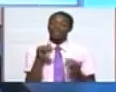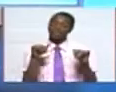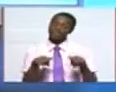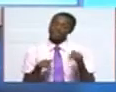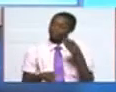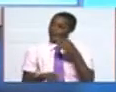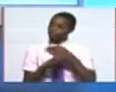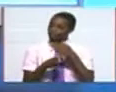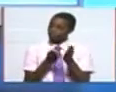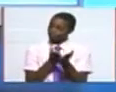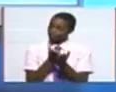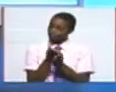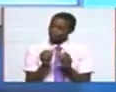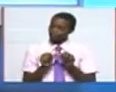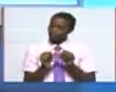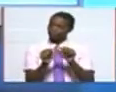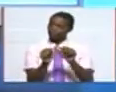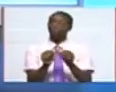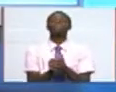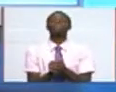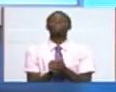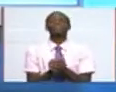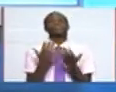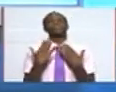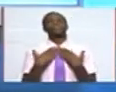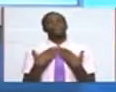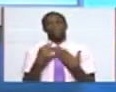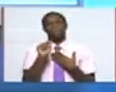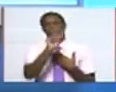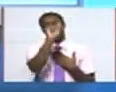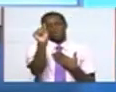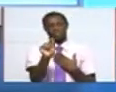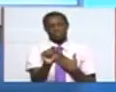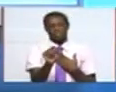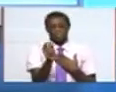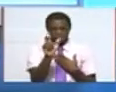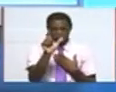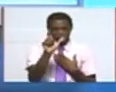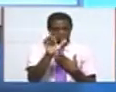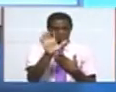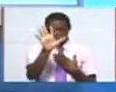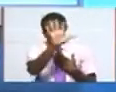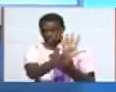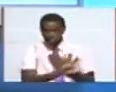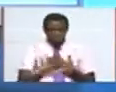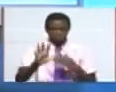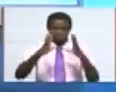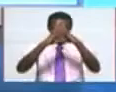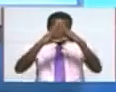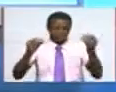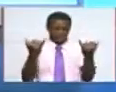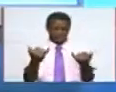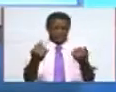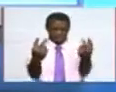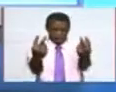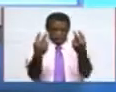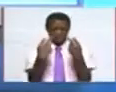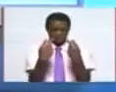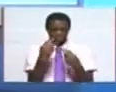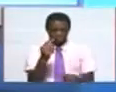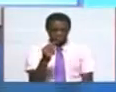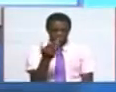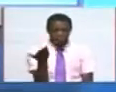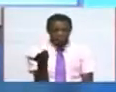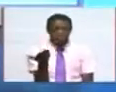estamos. Hago yo una pregunta al país todo, que estamos seguros que a esta hora nos están viendo. ¿Cuál